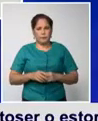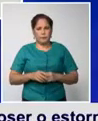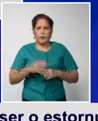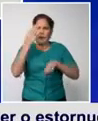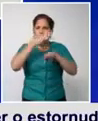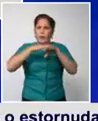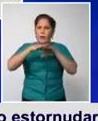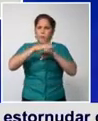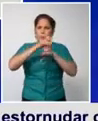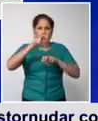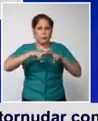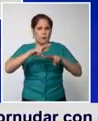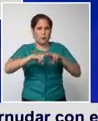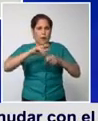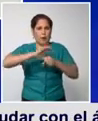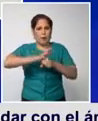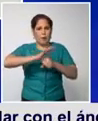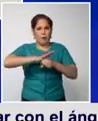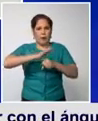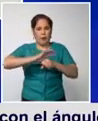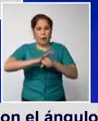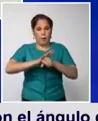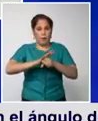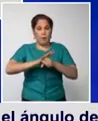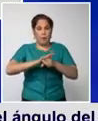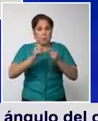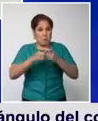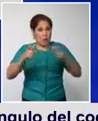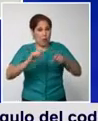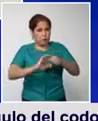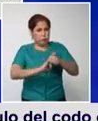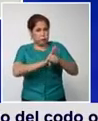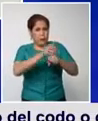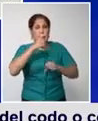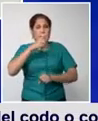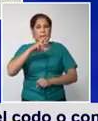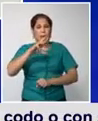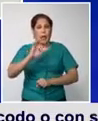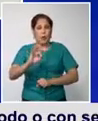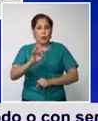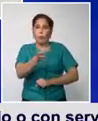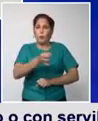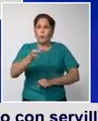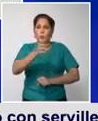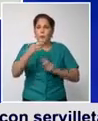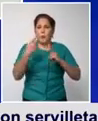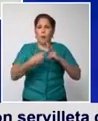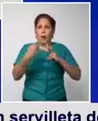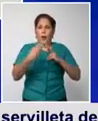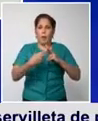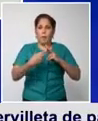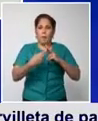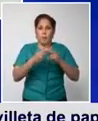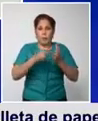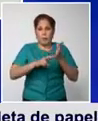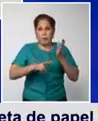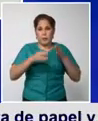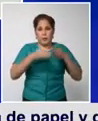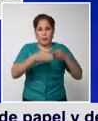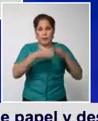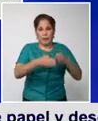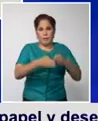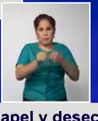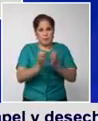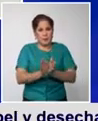Centro Habana, Arroyo Naranjo, Cerro, el municipio Bayamo de la provincia de Granma, San Miguel